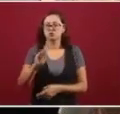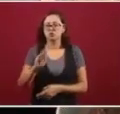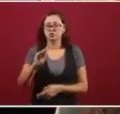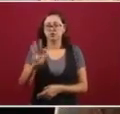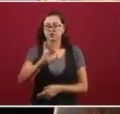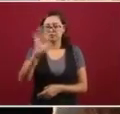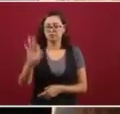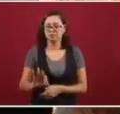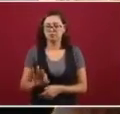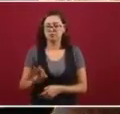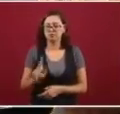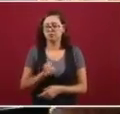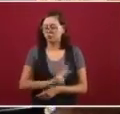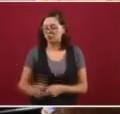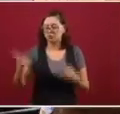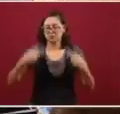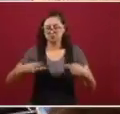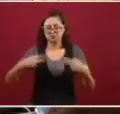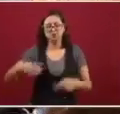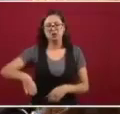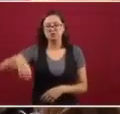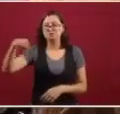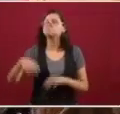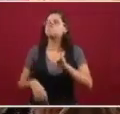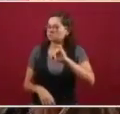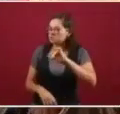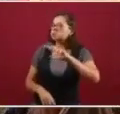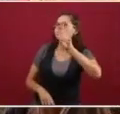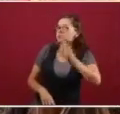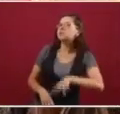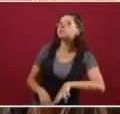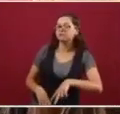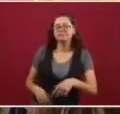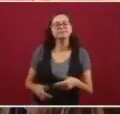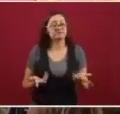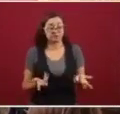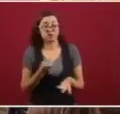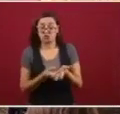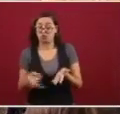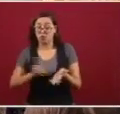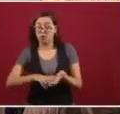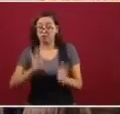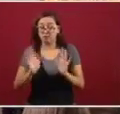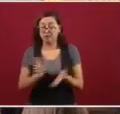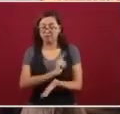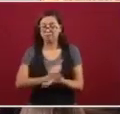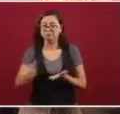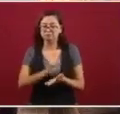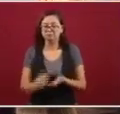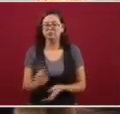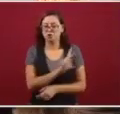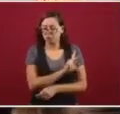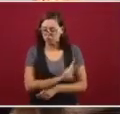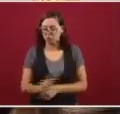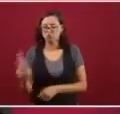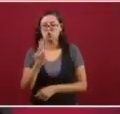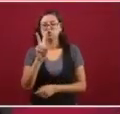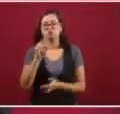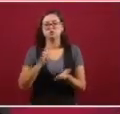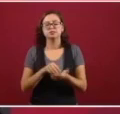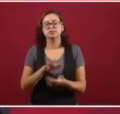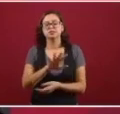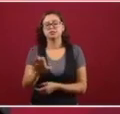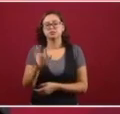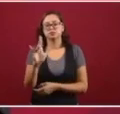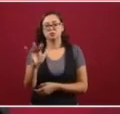Verídico. De todos los adultos mayores tienen ya su pensión del doble, es decir,